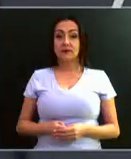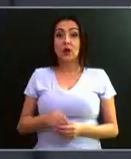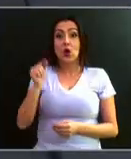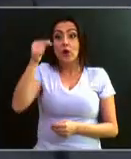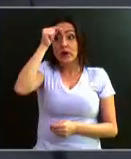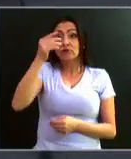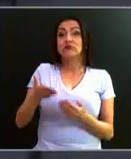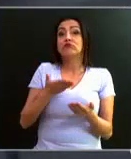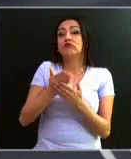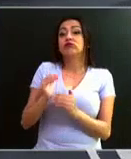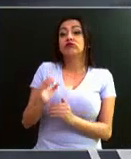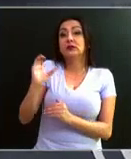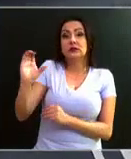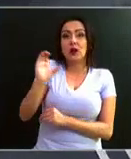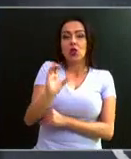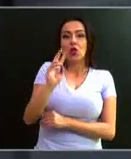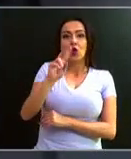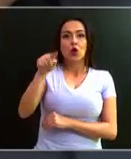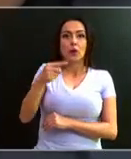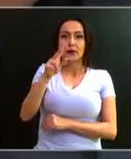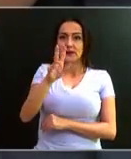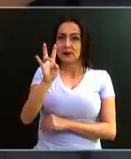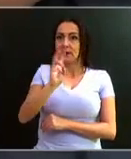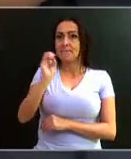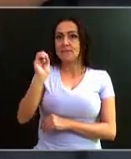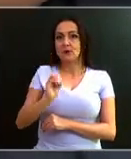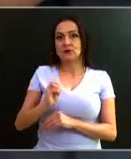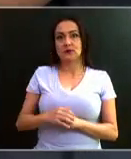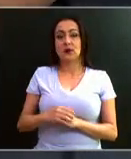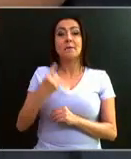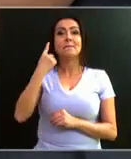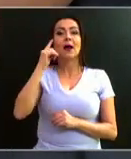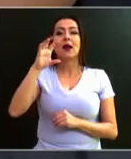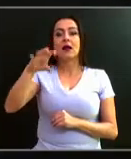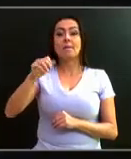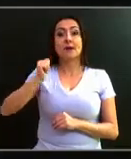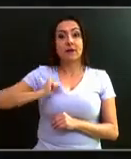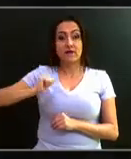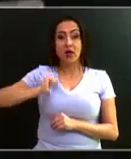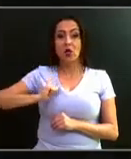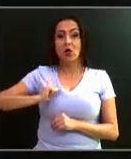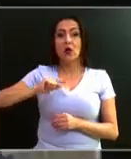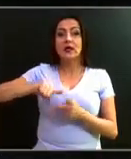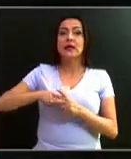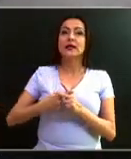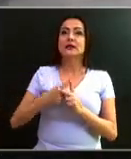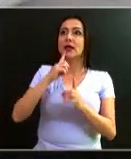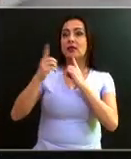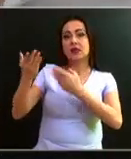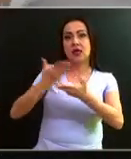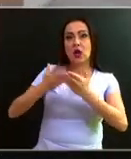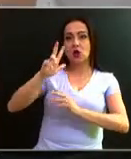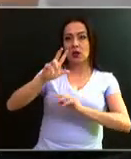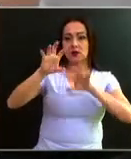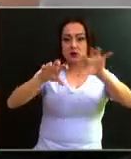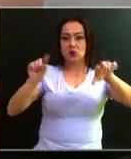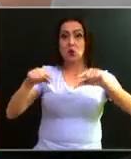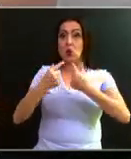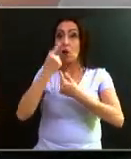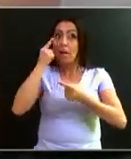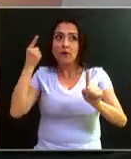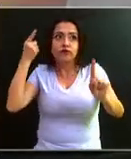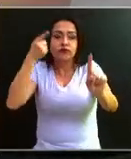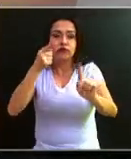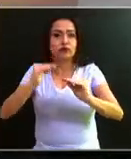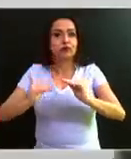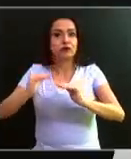Gobierno propone un aumento salarial del 2,37% para el sector privado. Inicia diálogo entre los tres sectores para concretar